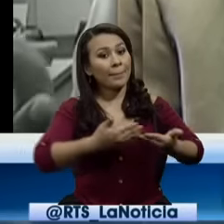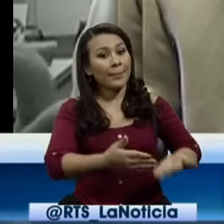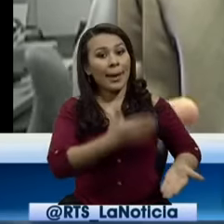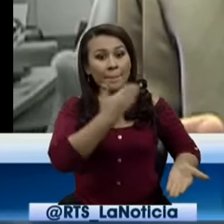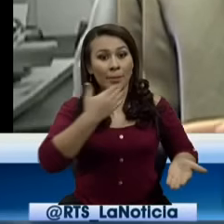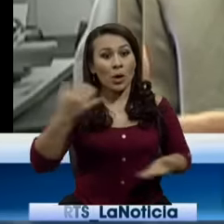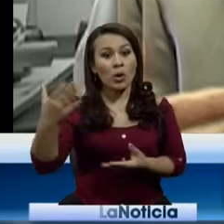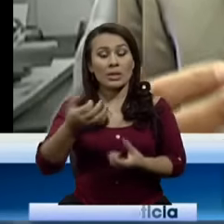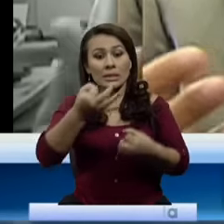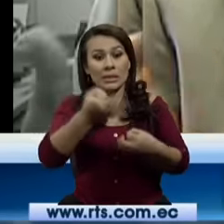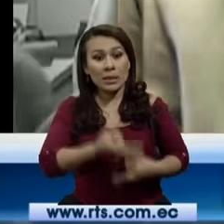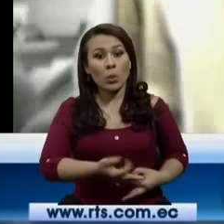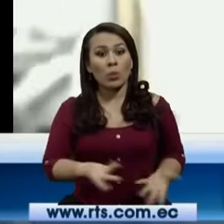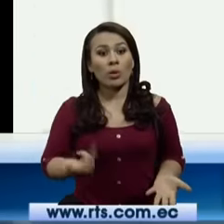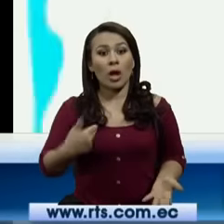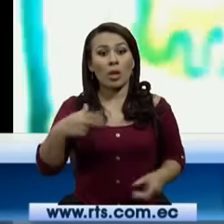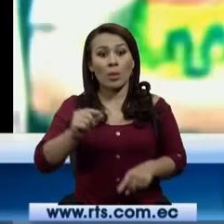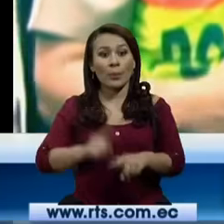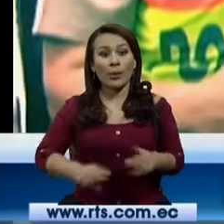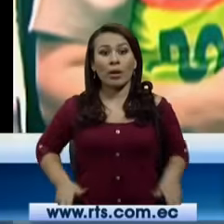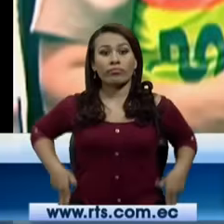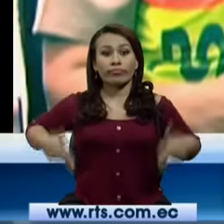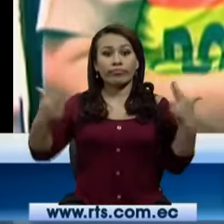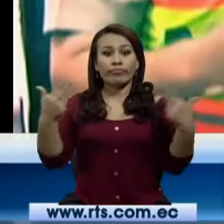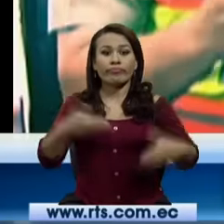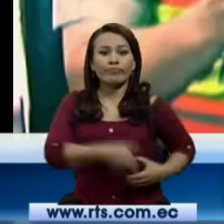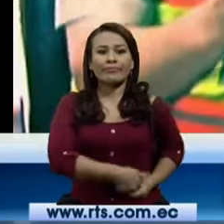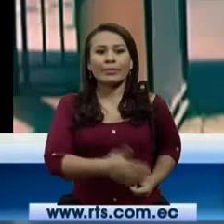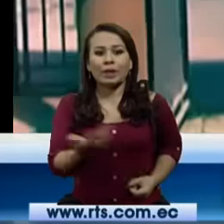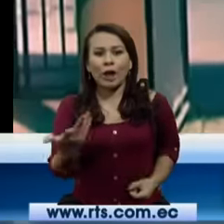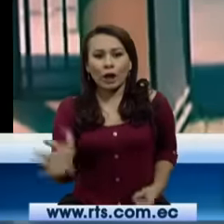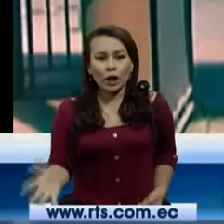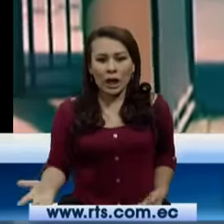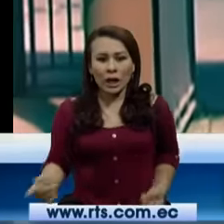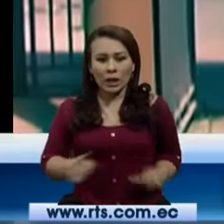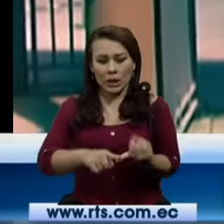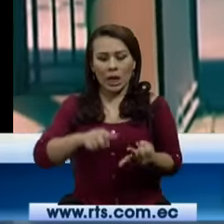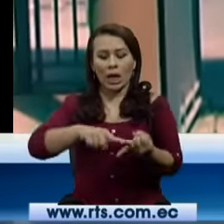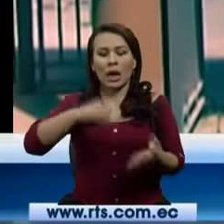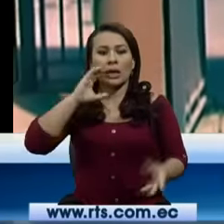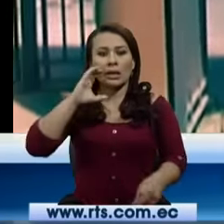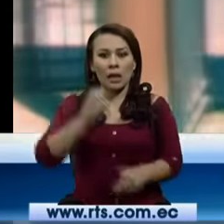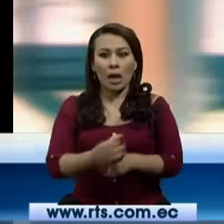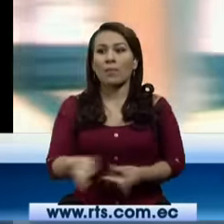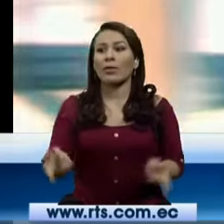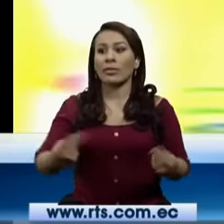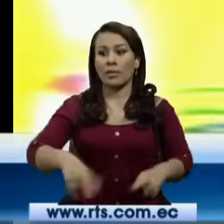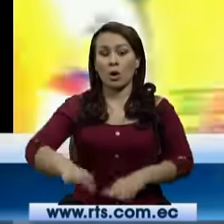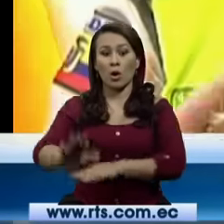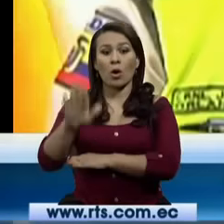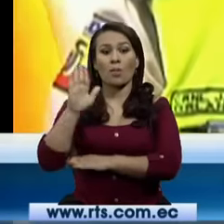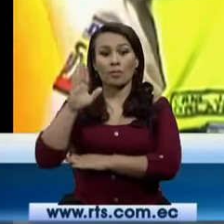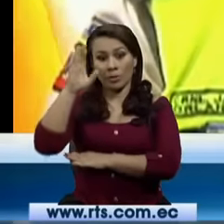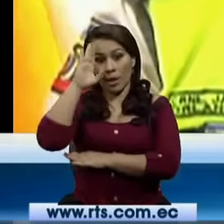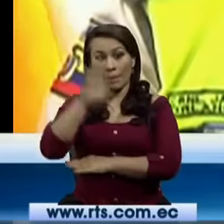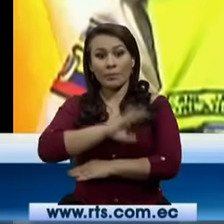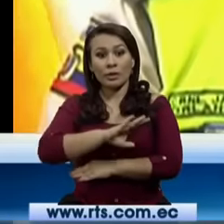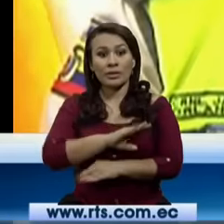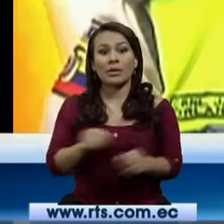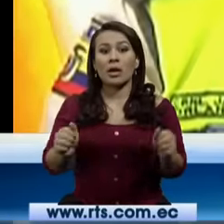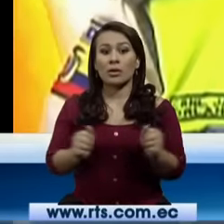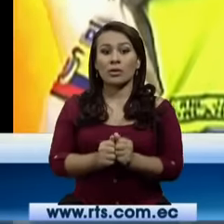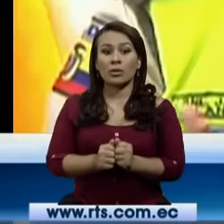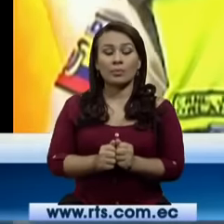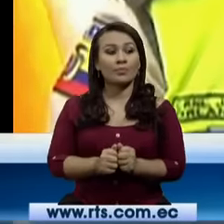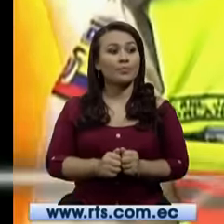pueden manejar Entonces qué seguridad pueden dar y en esto la policía hace hincapié el compromiso de que quienes brinden la seguridad como